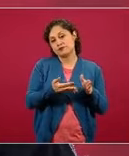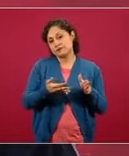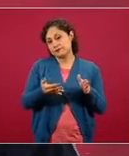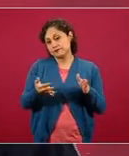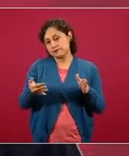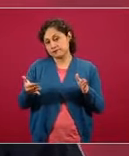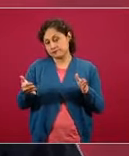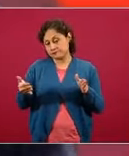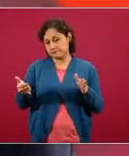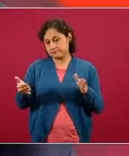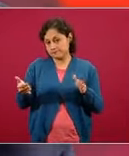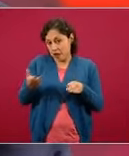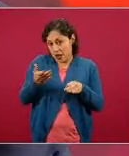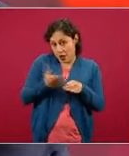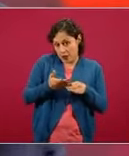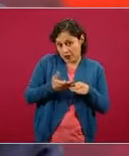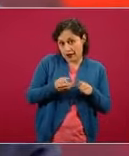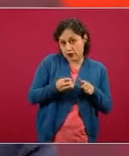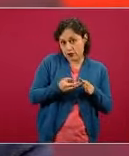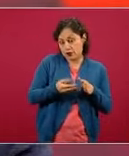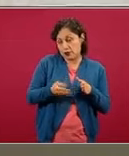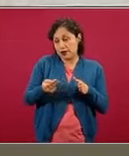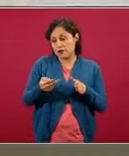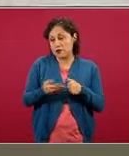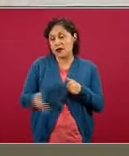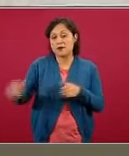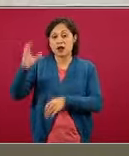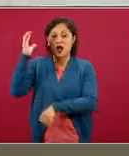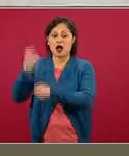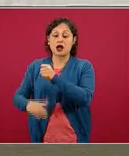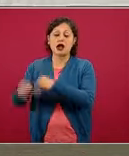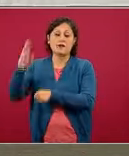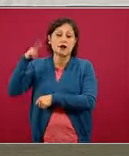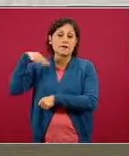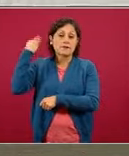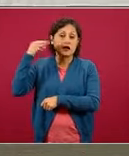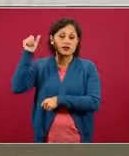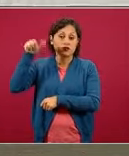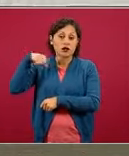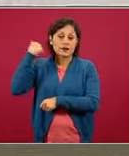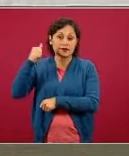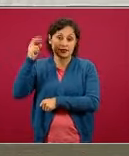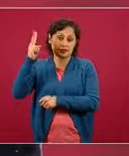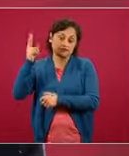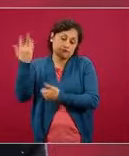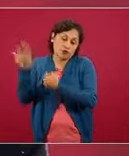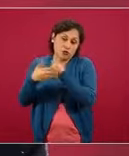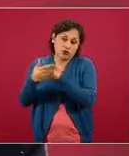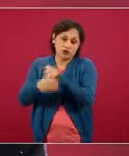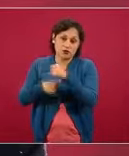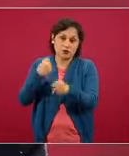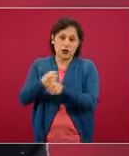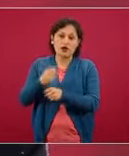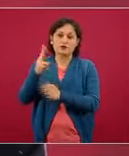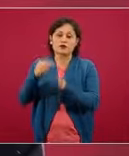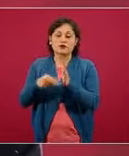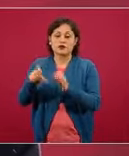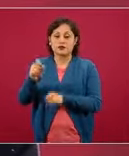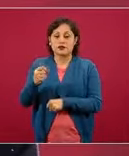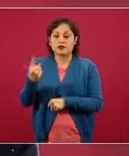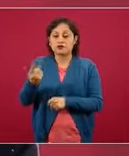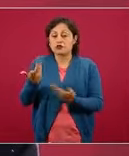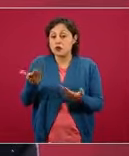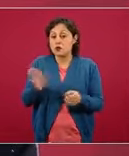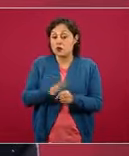caso 2020, hasta un marzo-abril del siguiente año, es decir, 2021. Entonces, estamos todavía